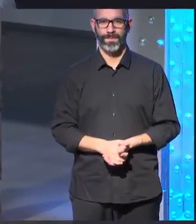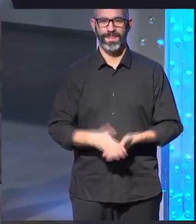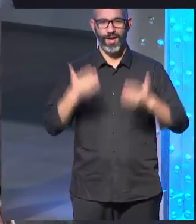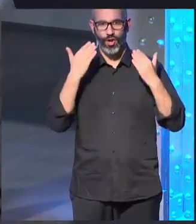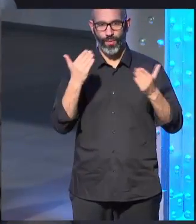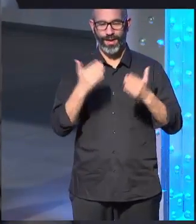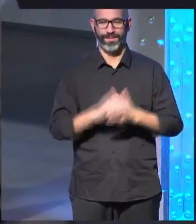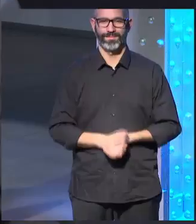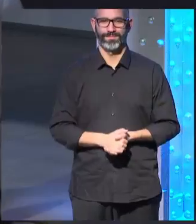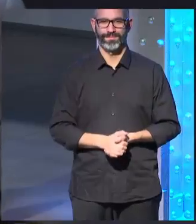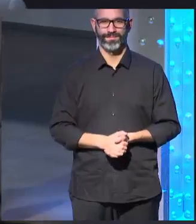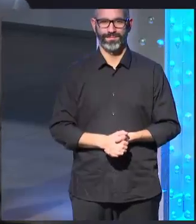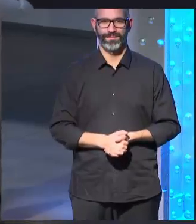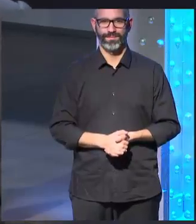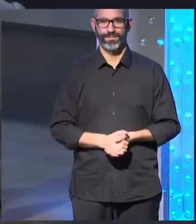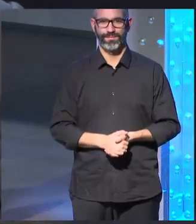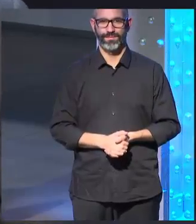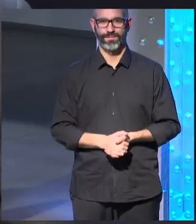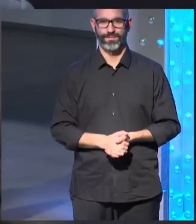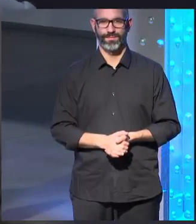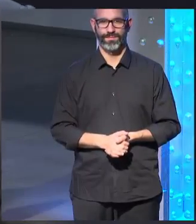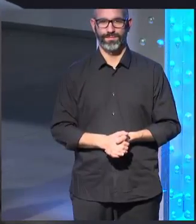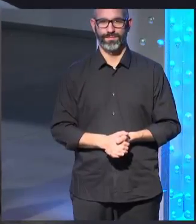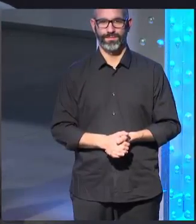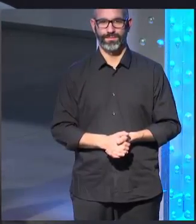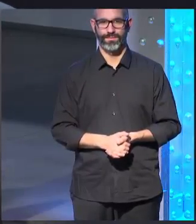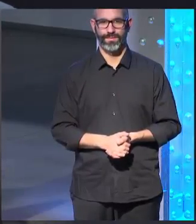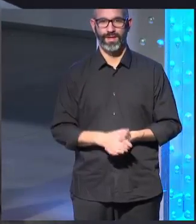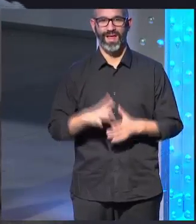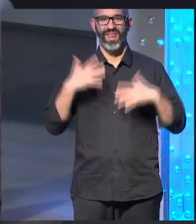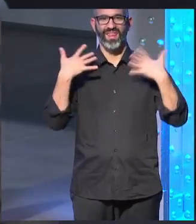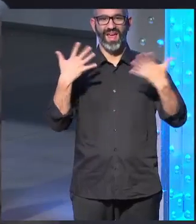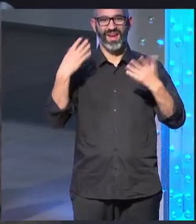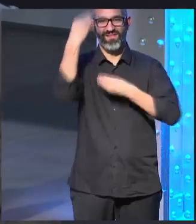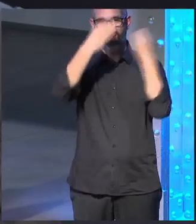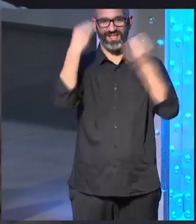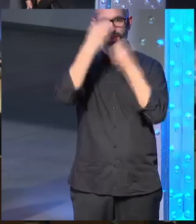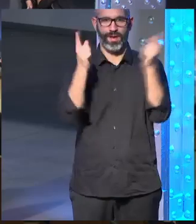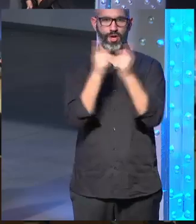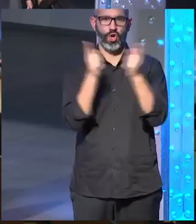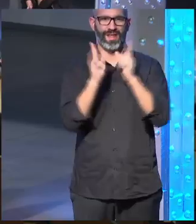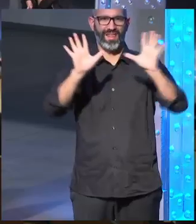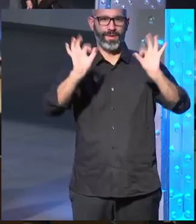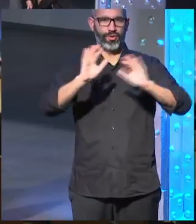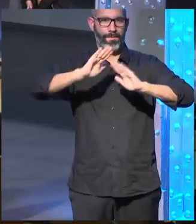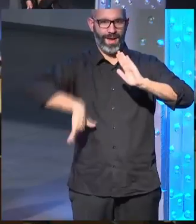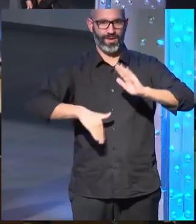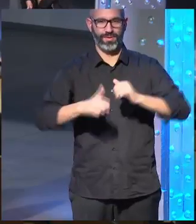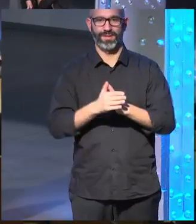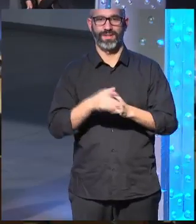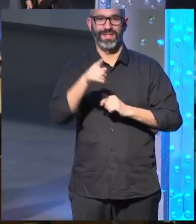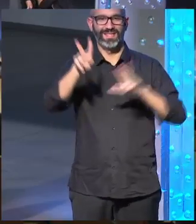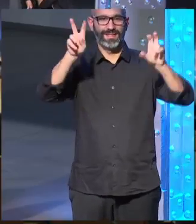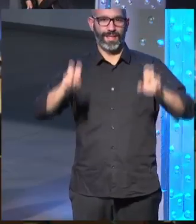Enhorabuena. He hecho 10 reflexiones muy breves en menos de 10 minutos sobre este